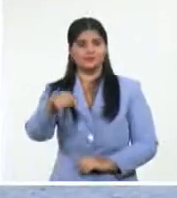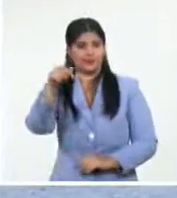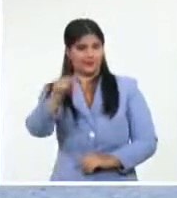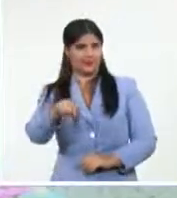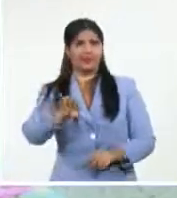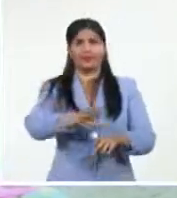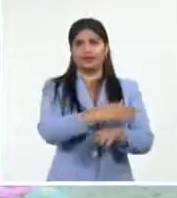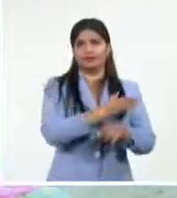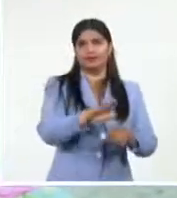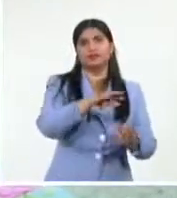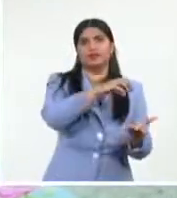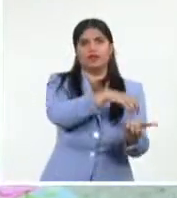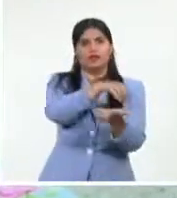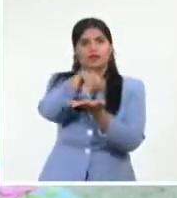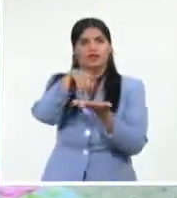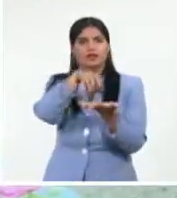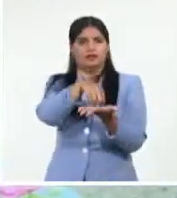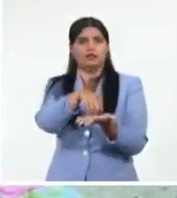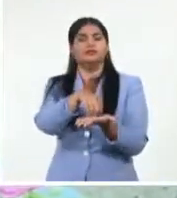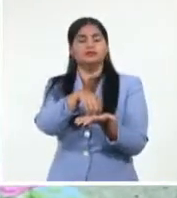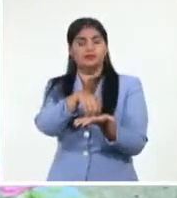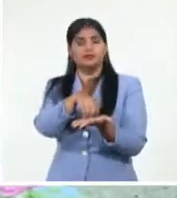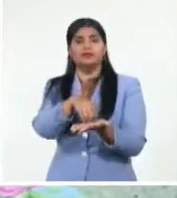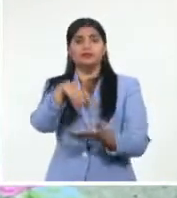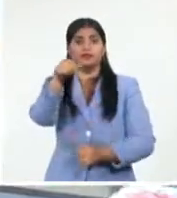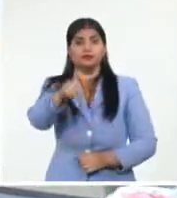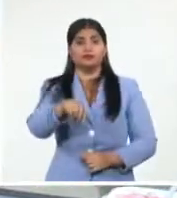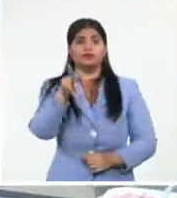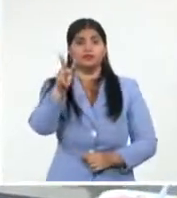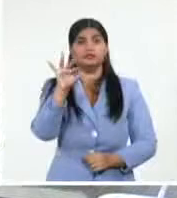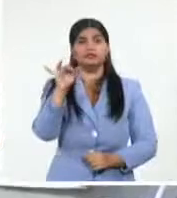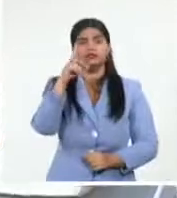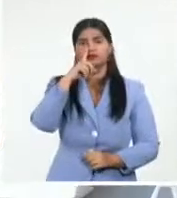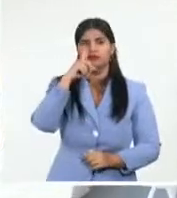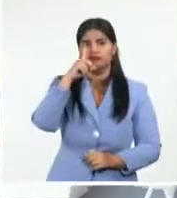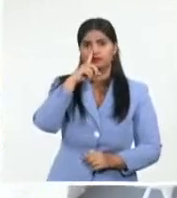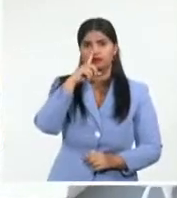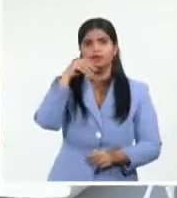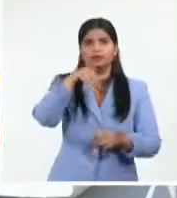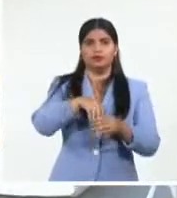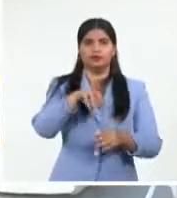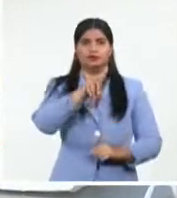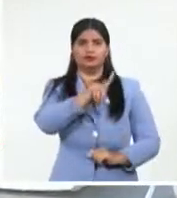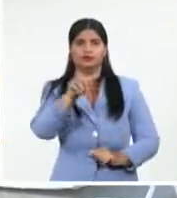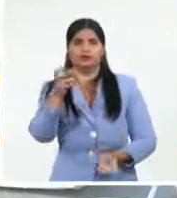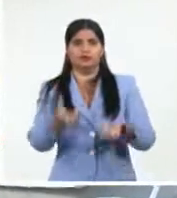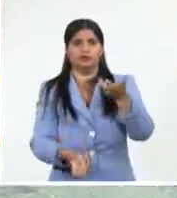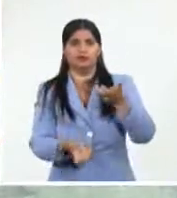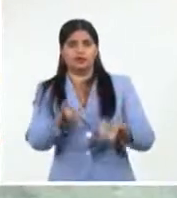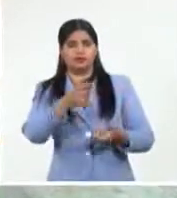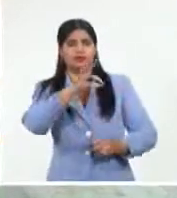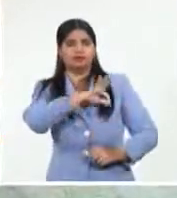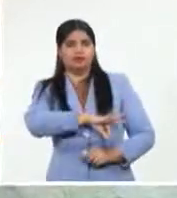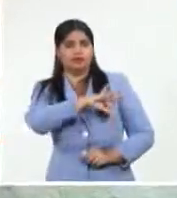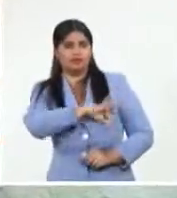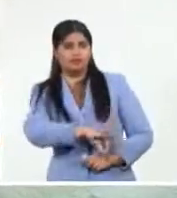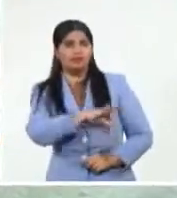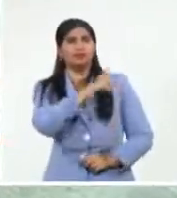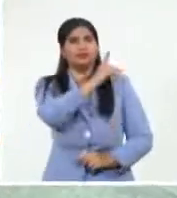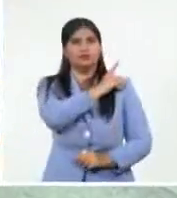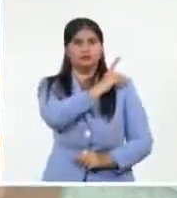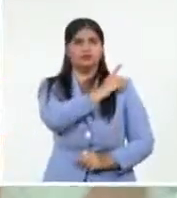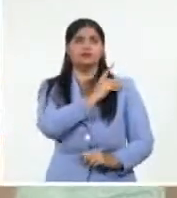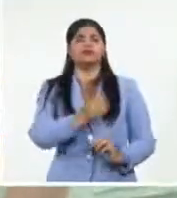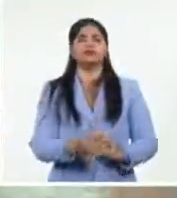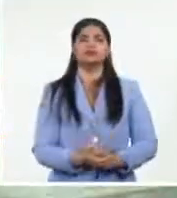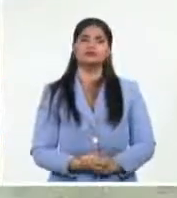Espacios se alistaron las condiciones para estos comicios el 27 de noviembre. En Cienfuegos, unas 506 circunscripciones decidirán a través del voto